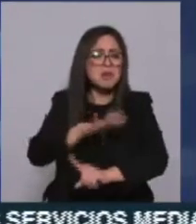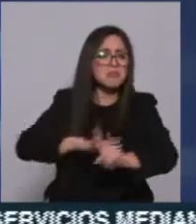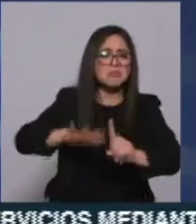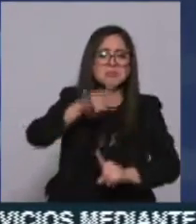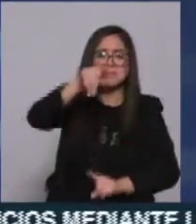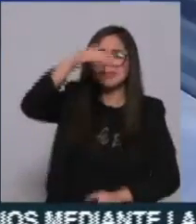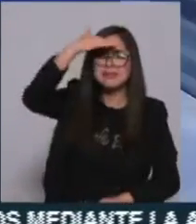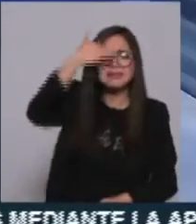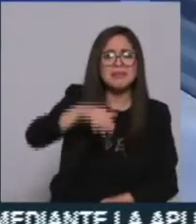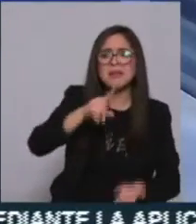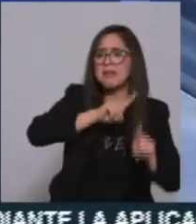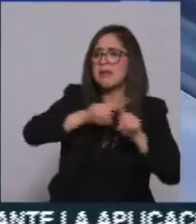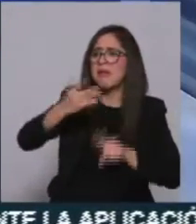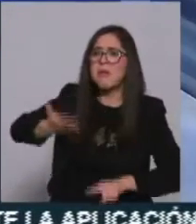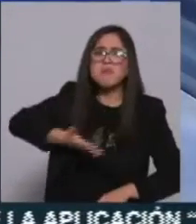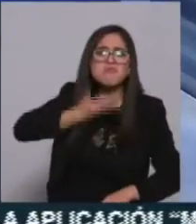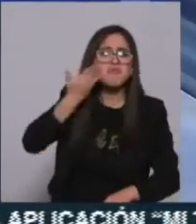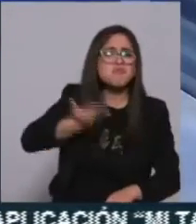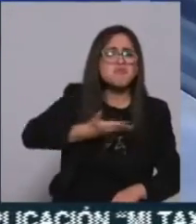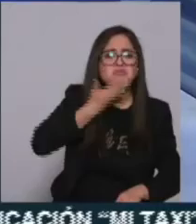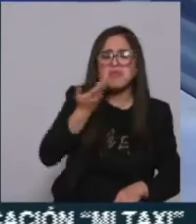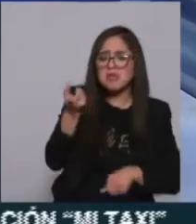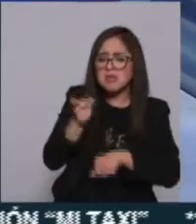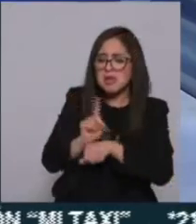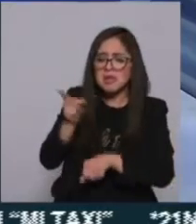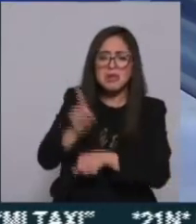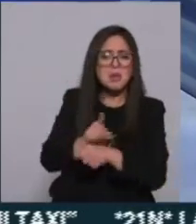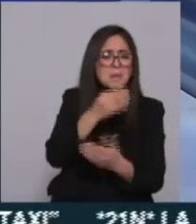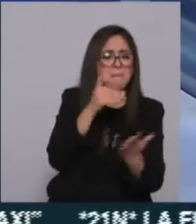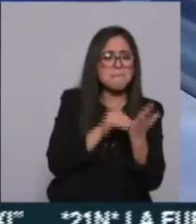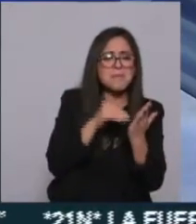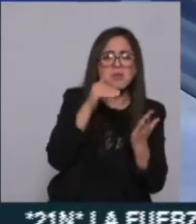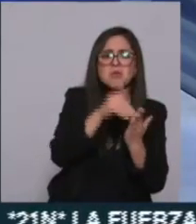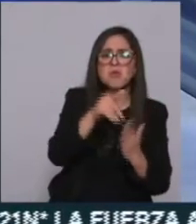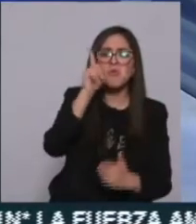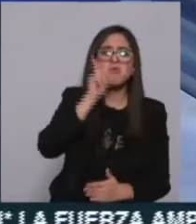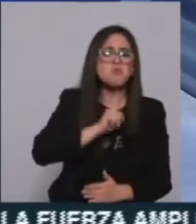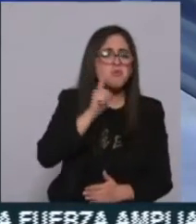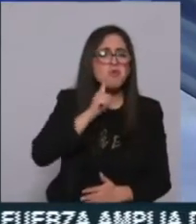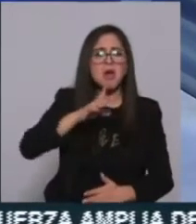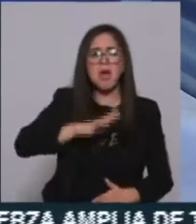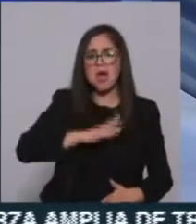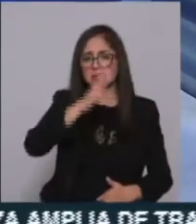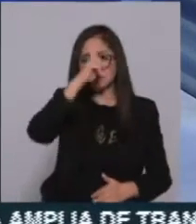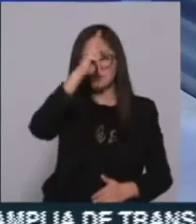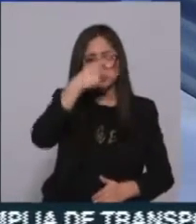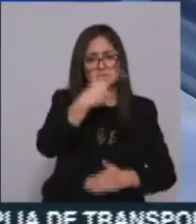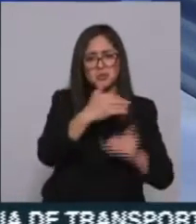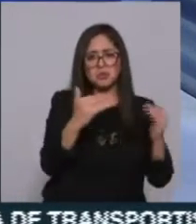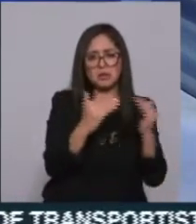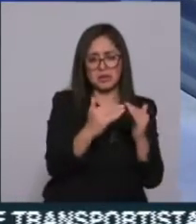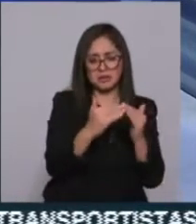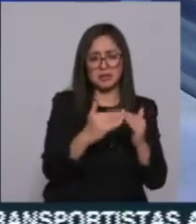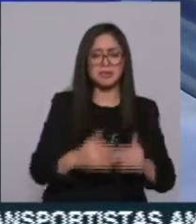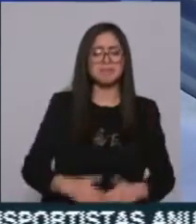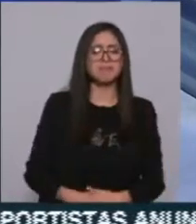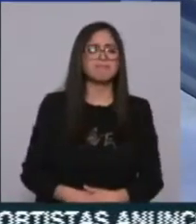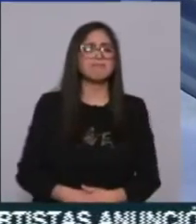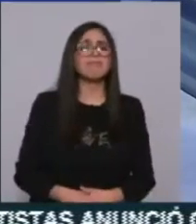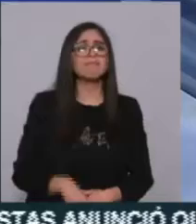y la padecen en este país millones de mujeres. Millones de mujeres, Víctor. Hablamos de que es un problema añejo, un problema